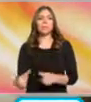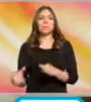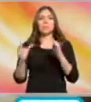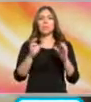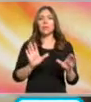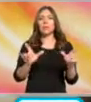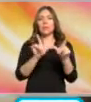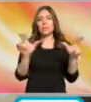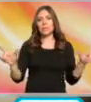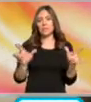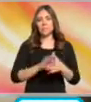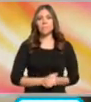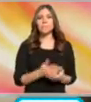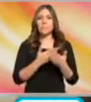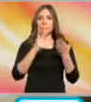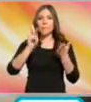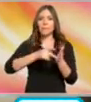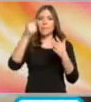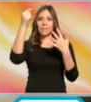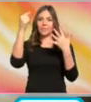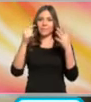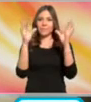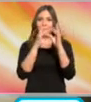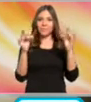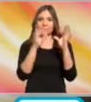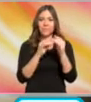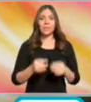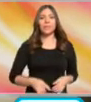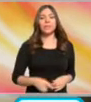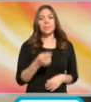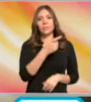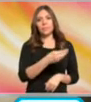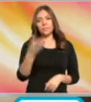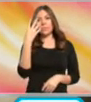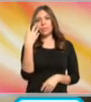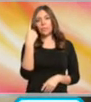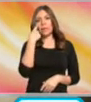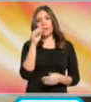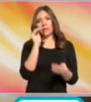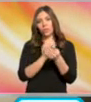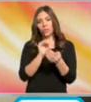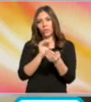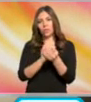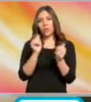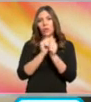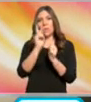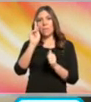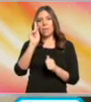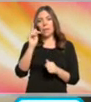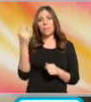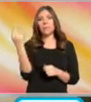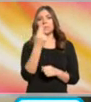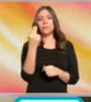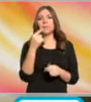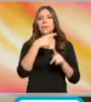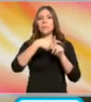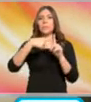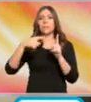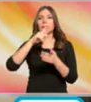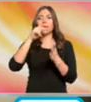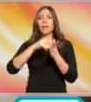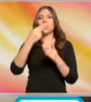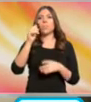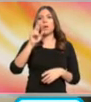Queda a listo. conocer nuevamente los ingredientes. Para estas tortitas de guauzontle con papas cambray necesitamos medio kilo